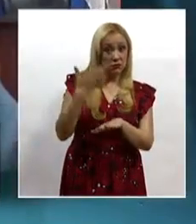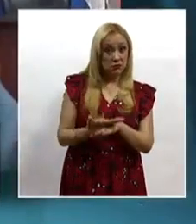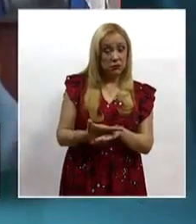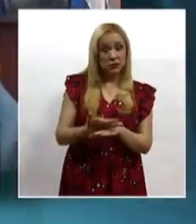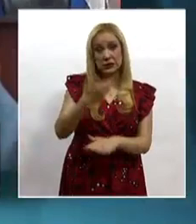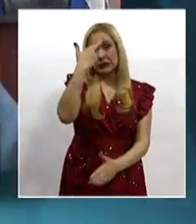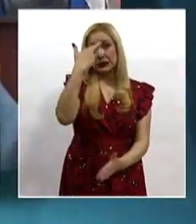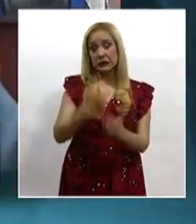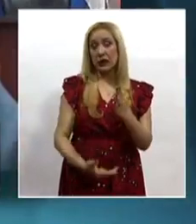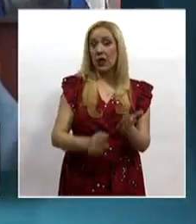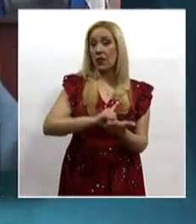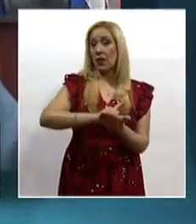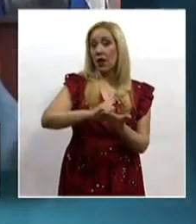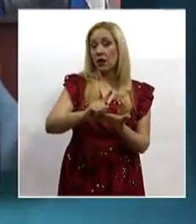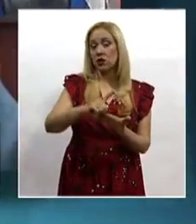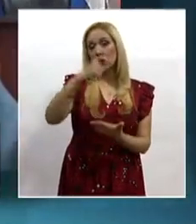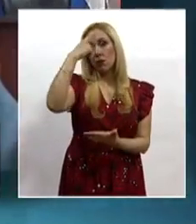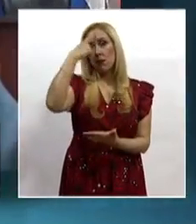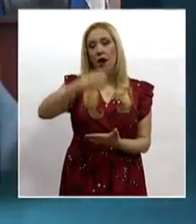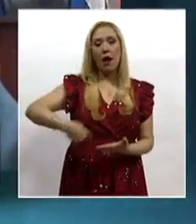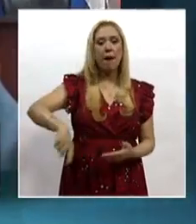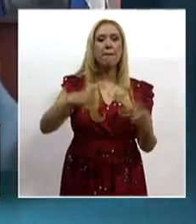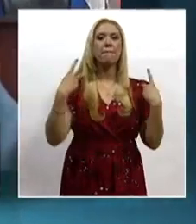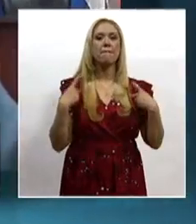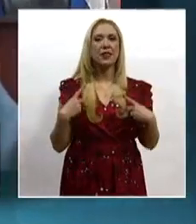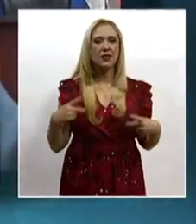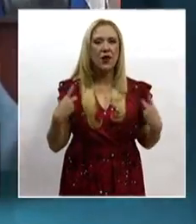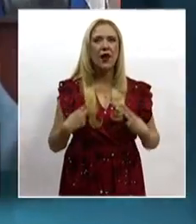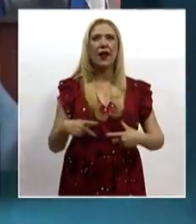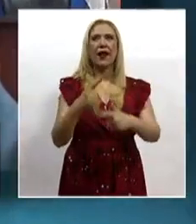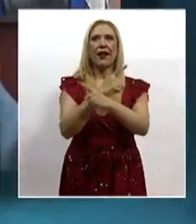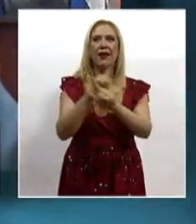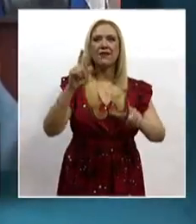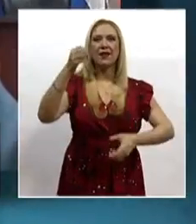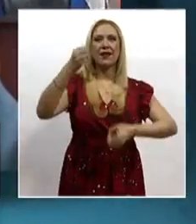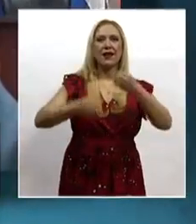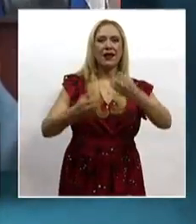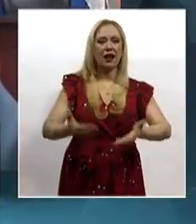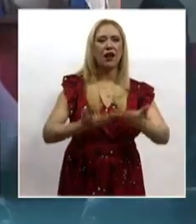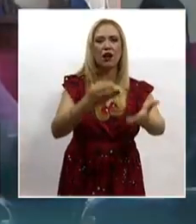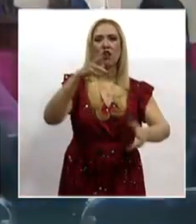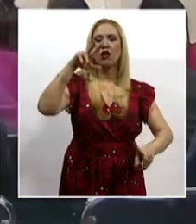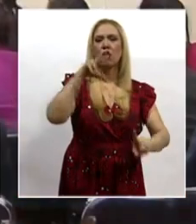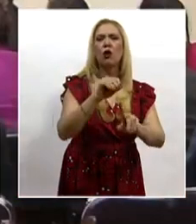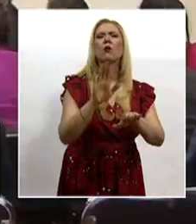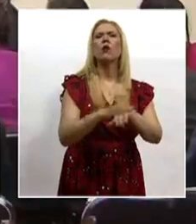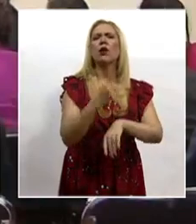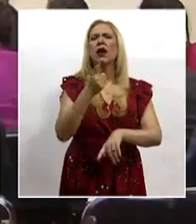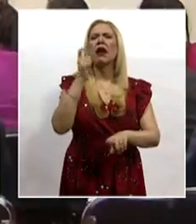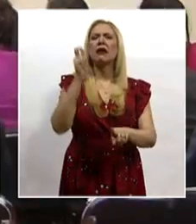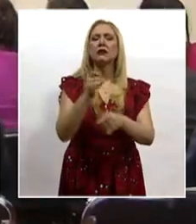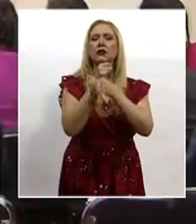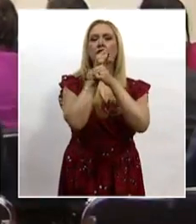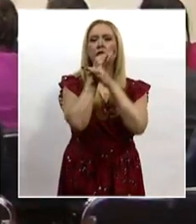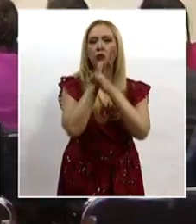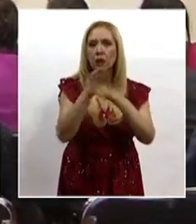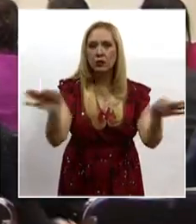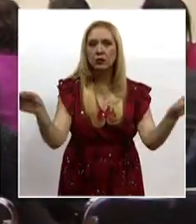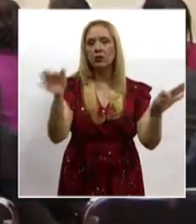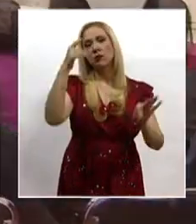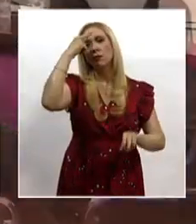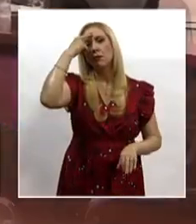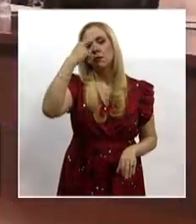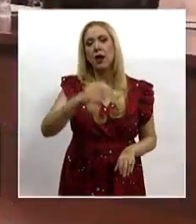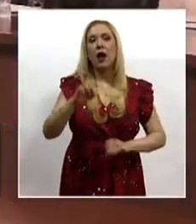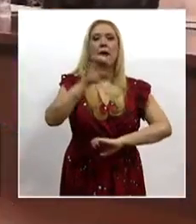violación a los derechos a la libertad personal y a las garantías judiciales, en particular al derecho a la información y acceso efectivo a la